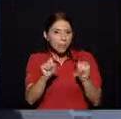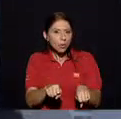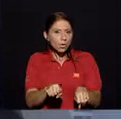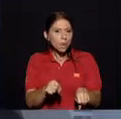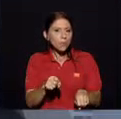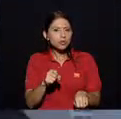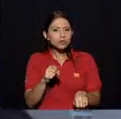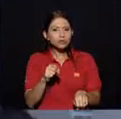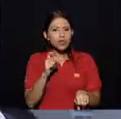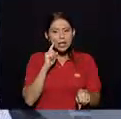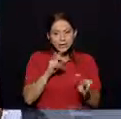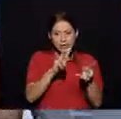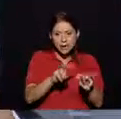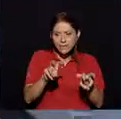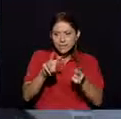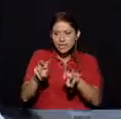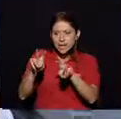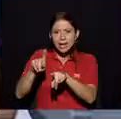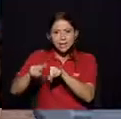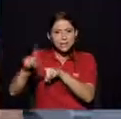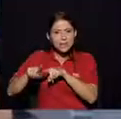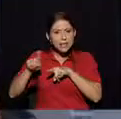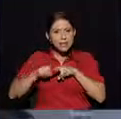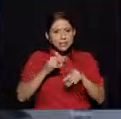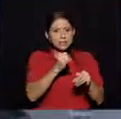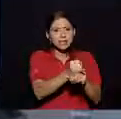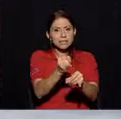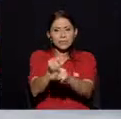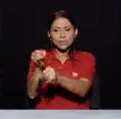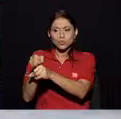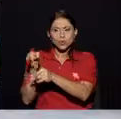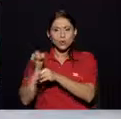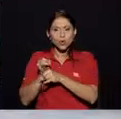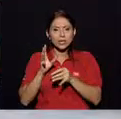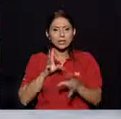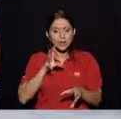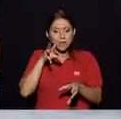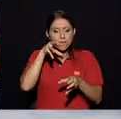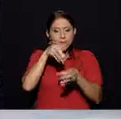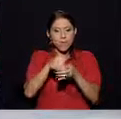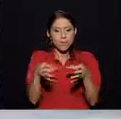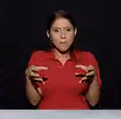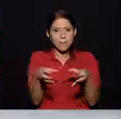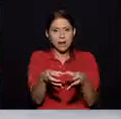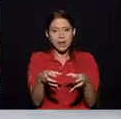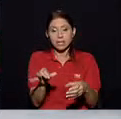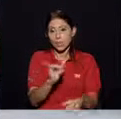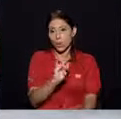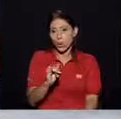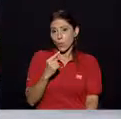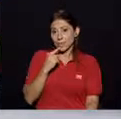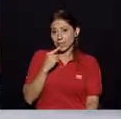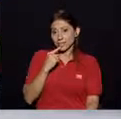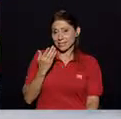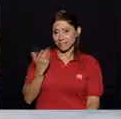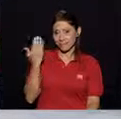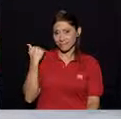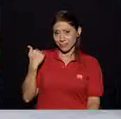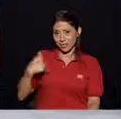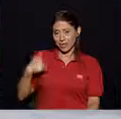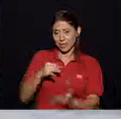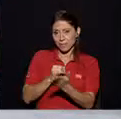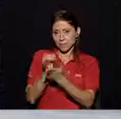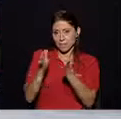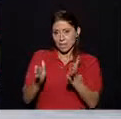expuesta, ¿verdad? El tema del consumo, el tema de la rapidez, ¿verdad? El tema de cómo